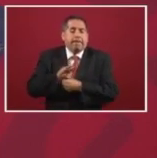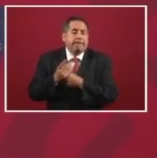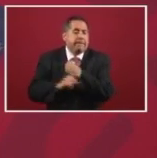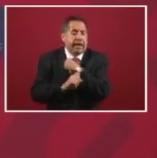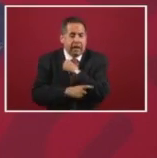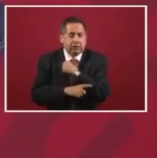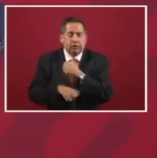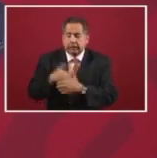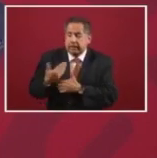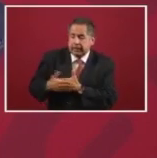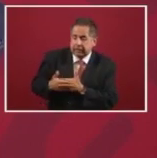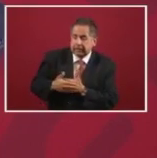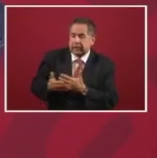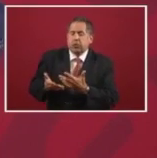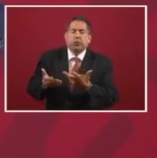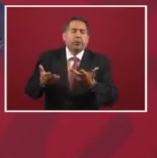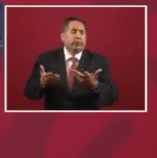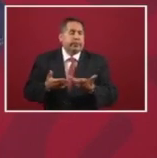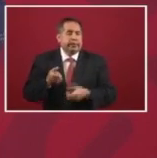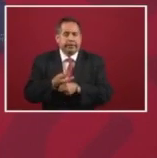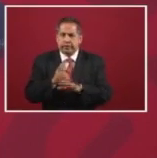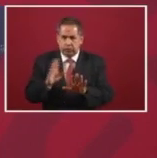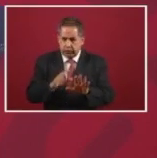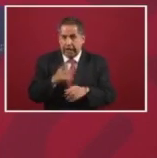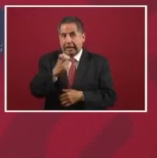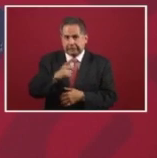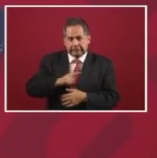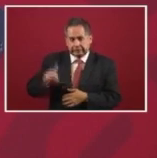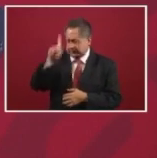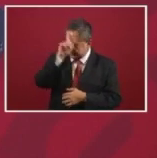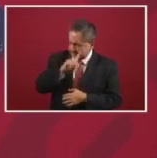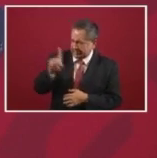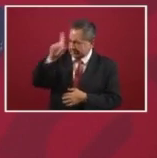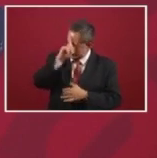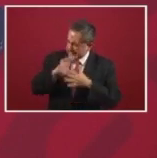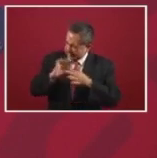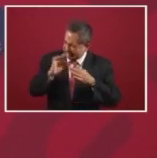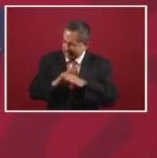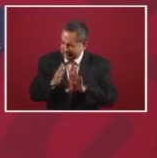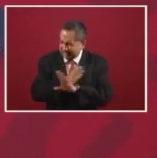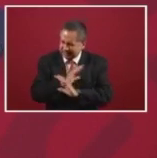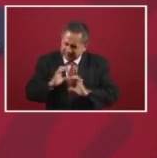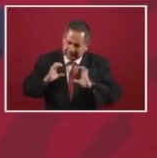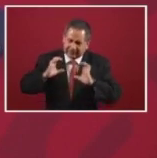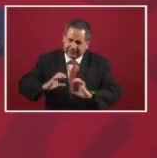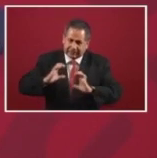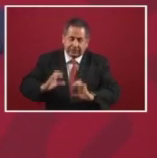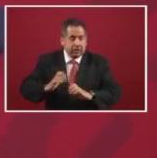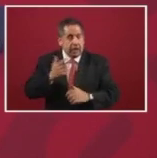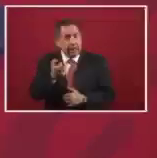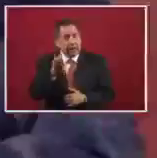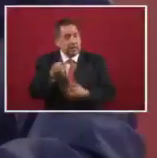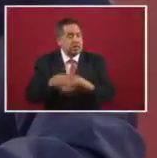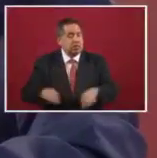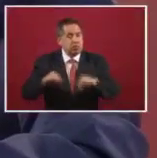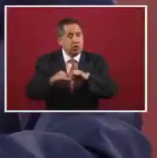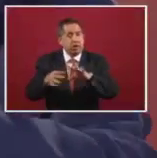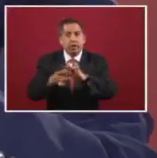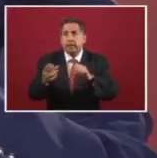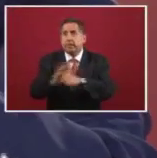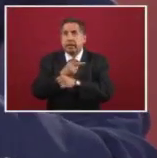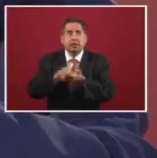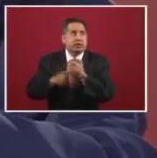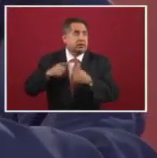no planeados, es muy importante por lo que está